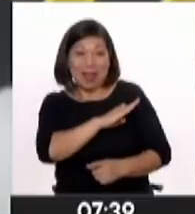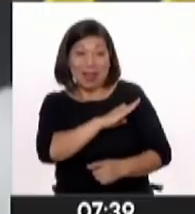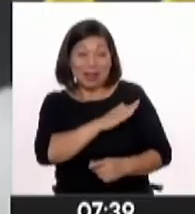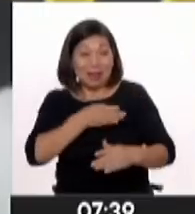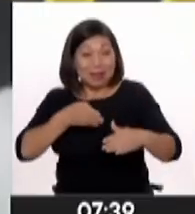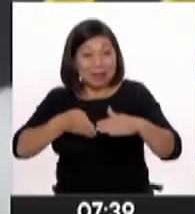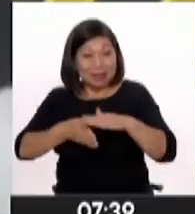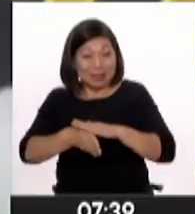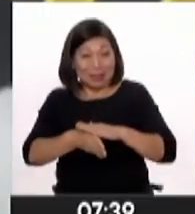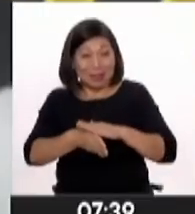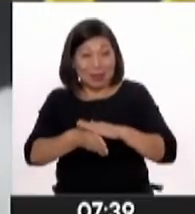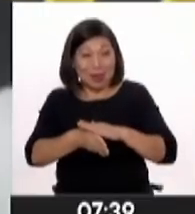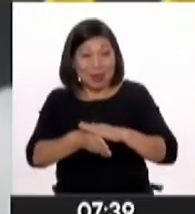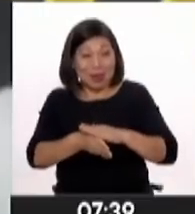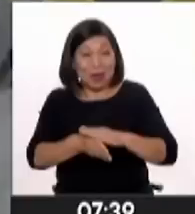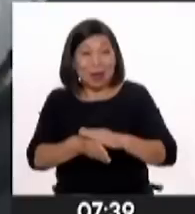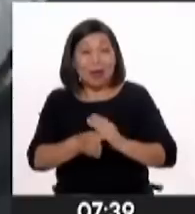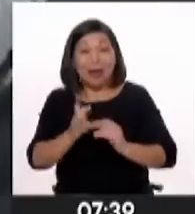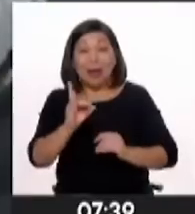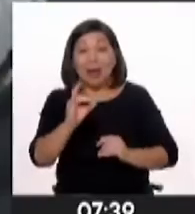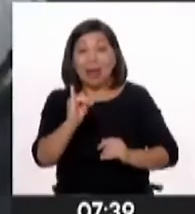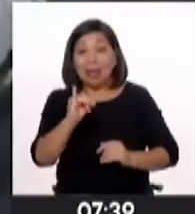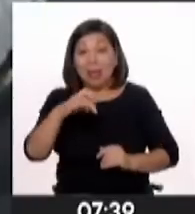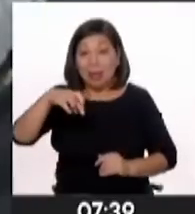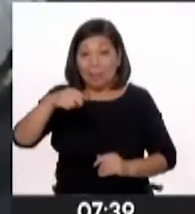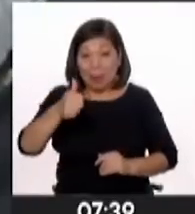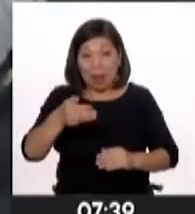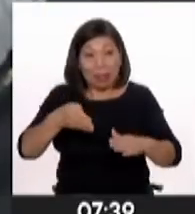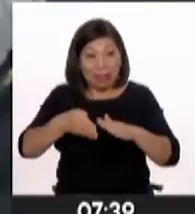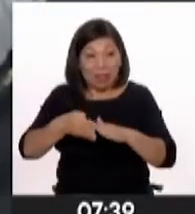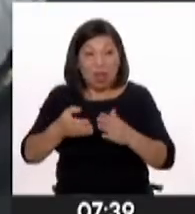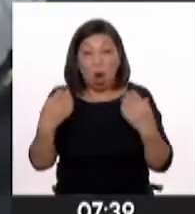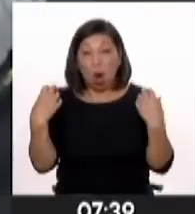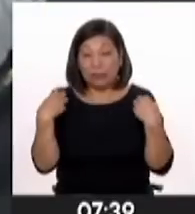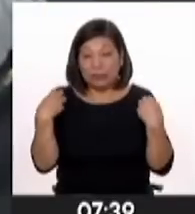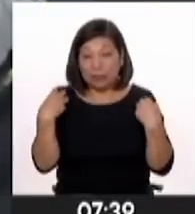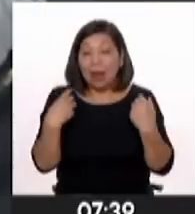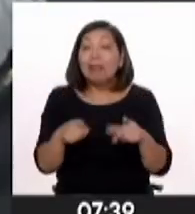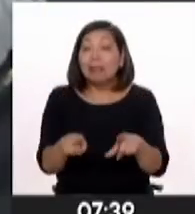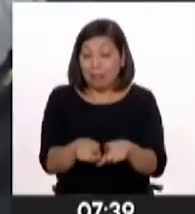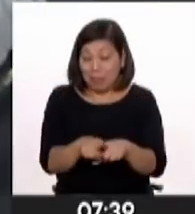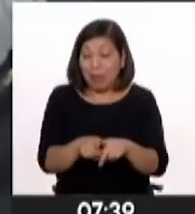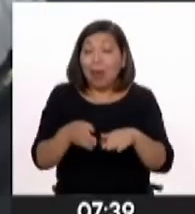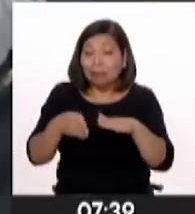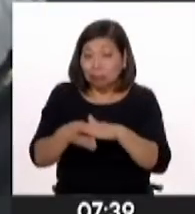llegado hasta la DIPA, y tenemos entendido que hay autoridades policiales también que se encuentran